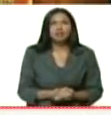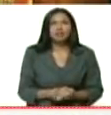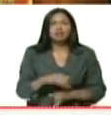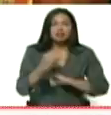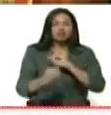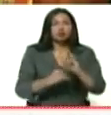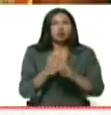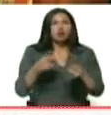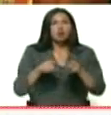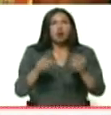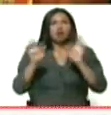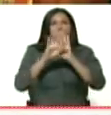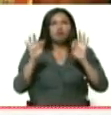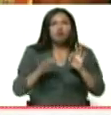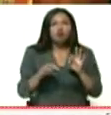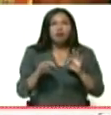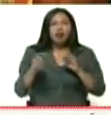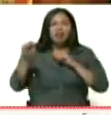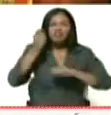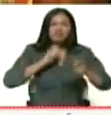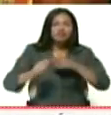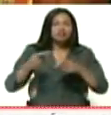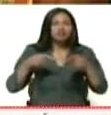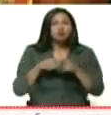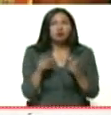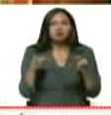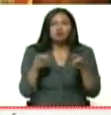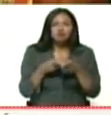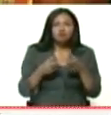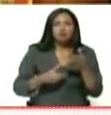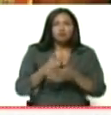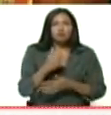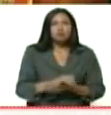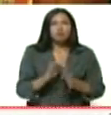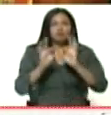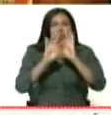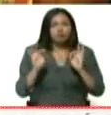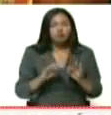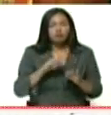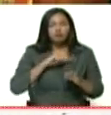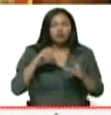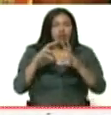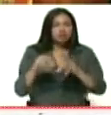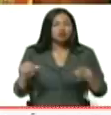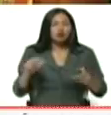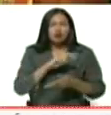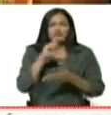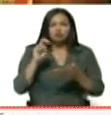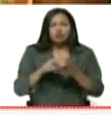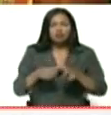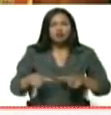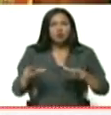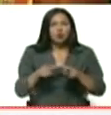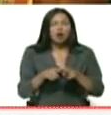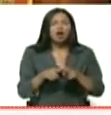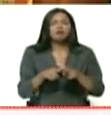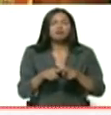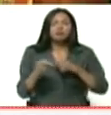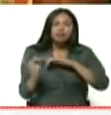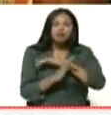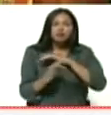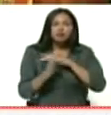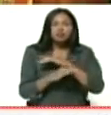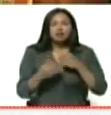internacionalmente la defensa irrestricta del territorio de la Guayana Esequiba, que